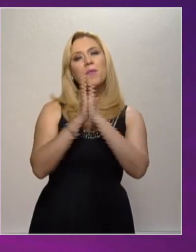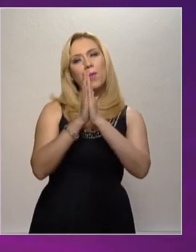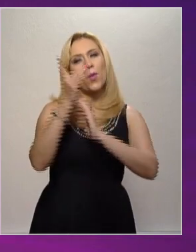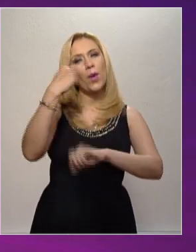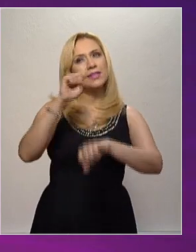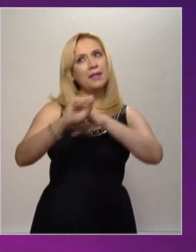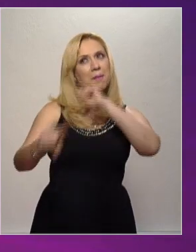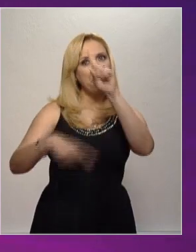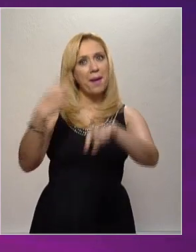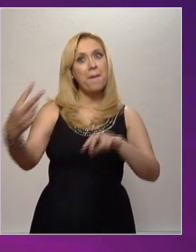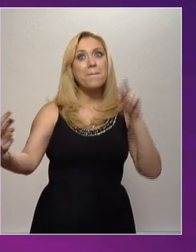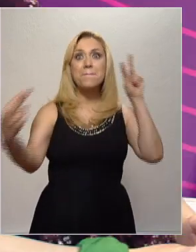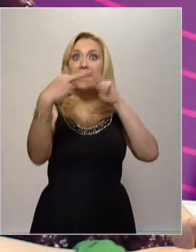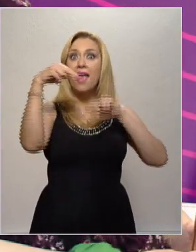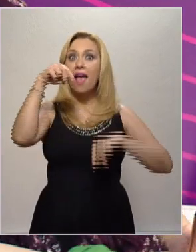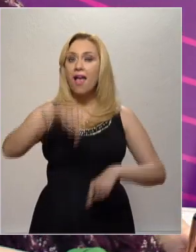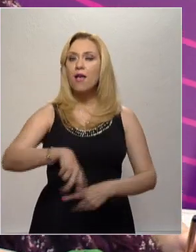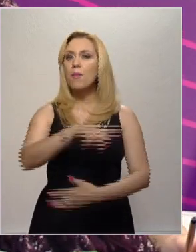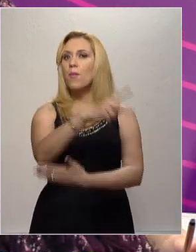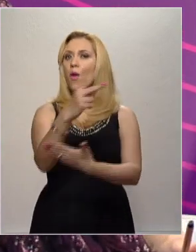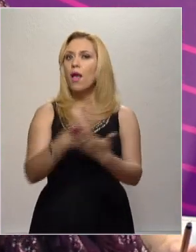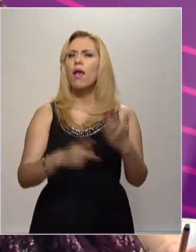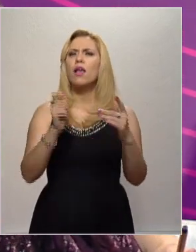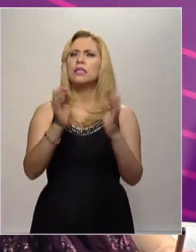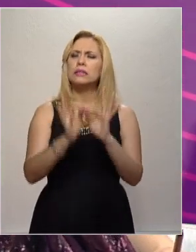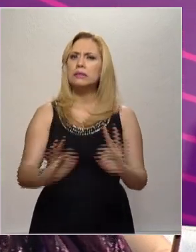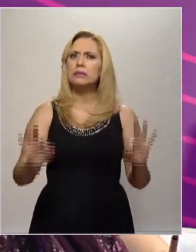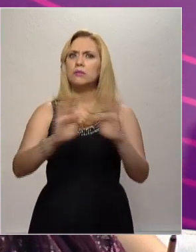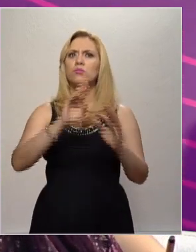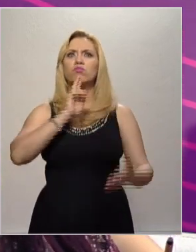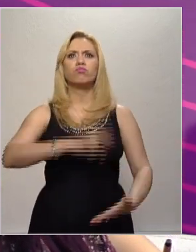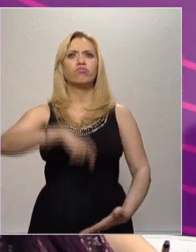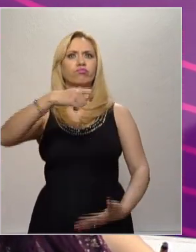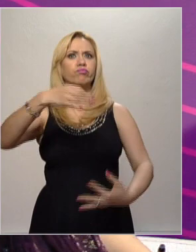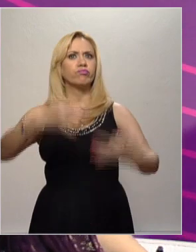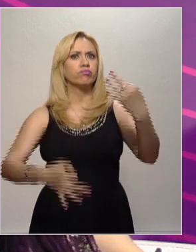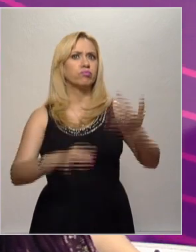próxima semana en un segundo programa sobre la importancia de las sentencias de la Corte